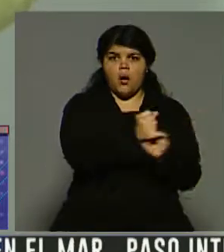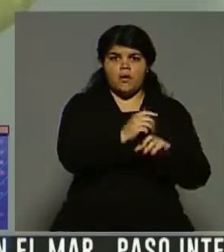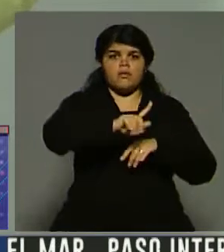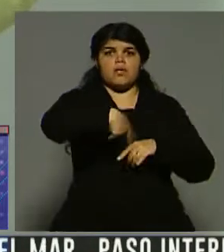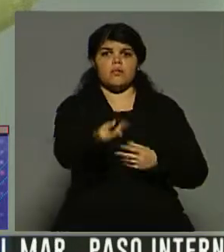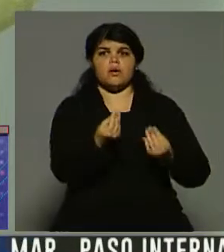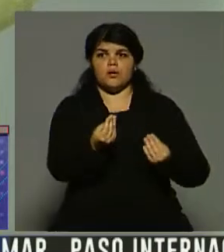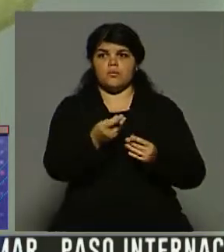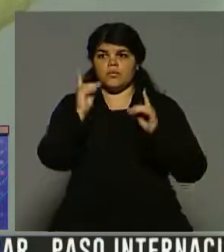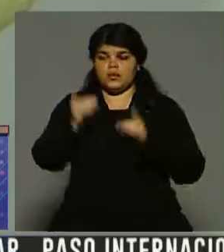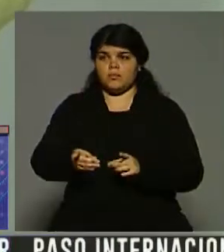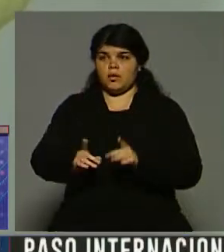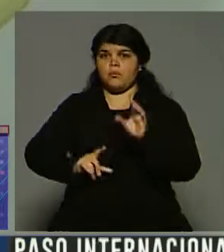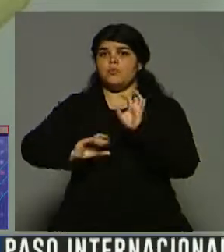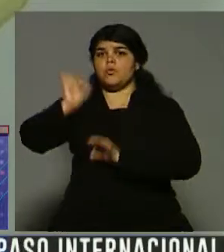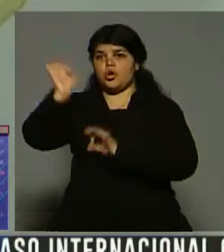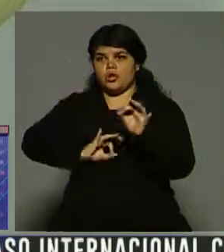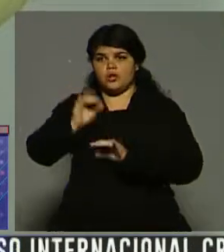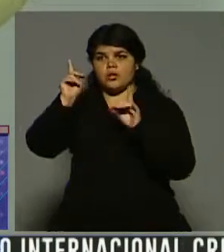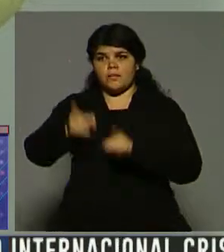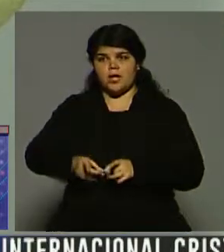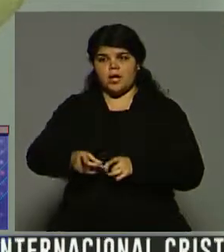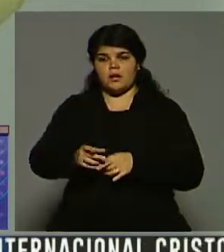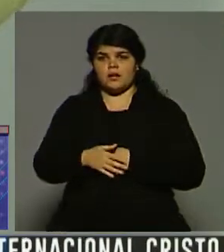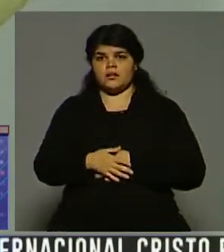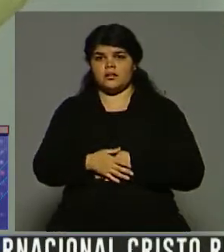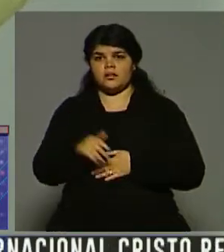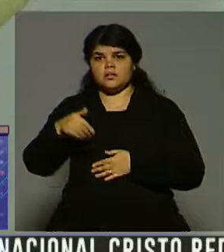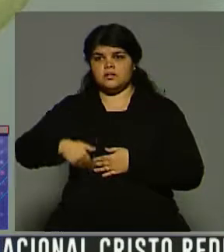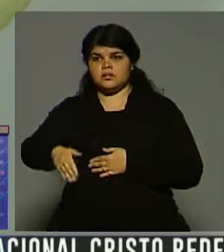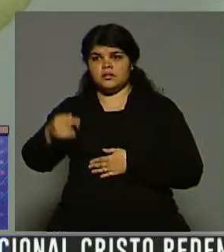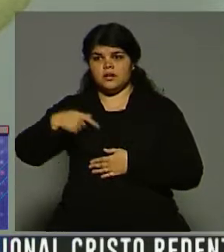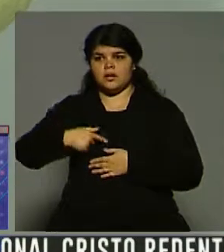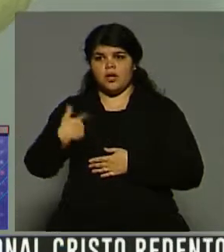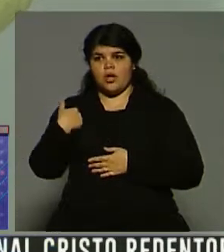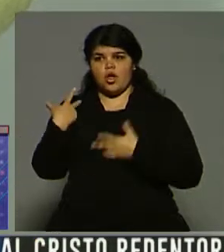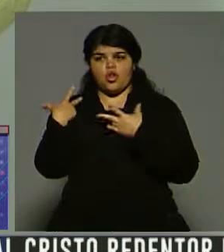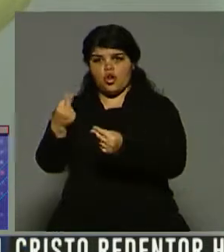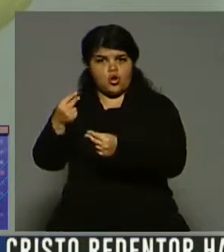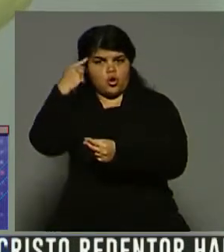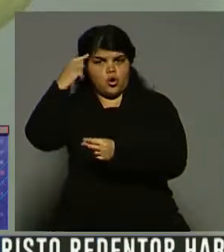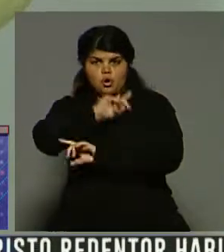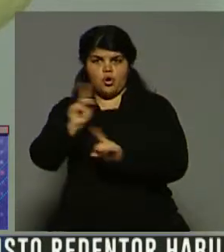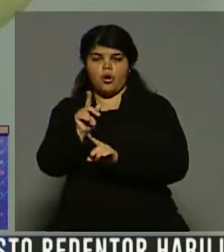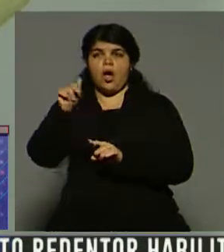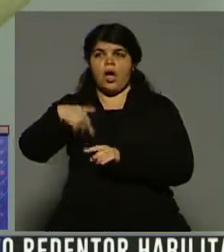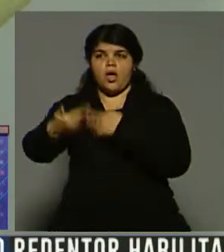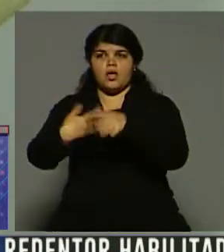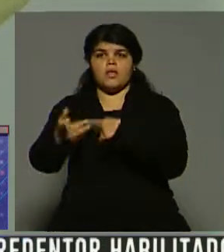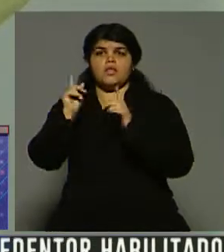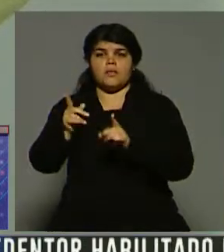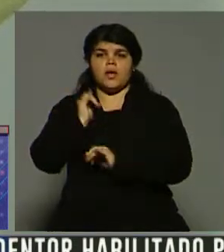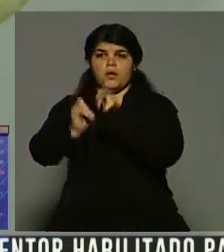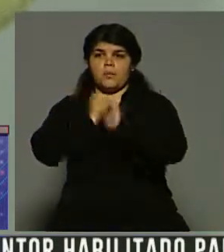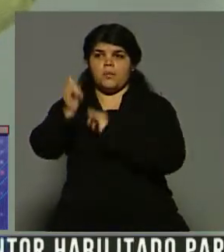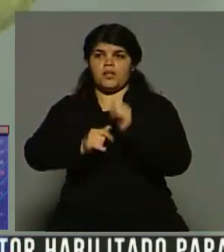decir que también el proyecto contempla, ¿no?, la objeción de conciencia, que es algo que sobre todo se ha destacado en este último tiempo cuando se habla